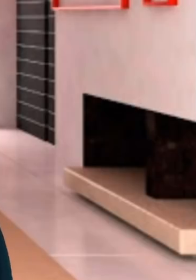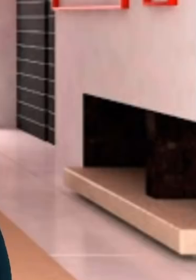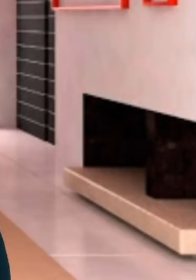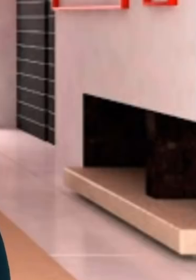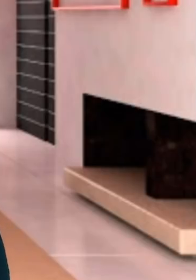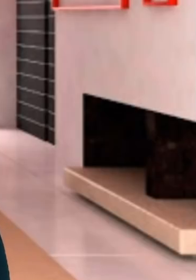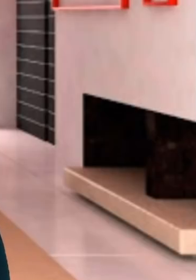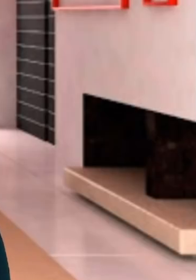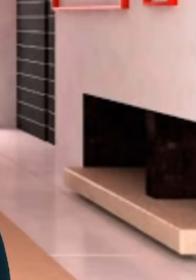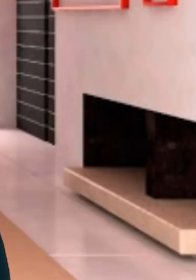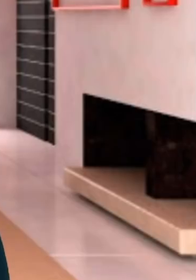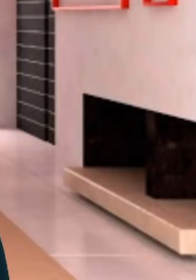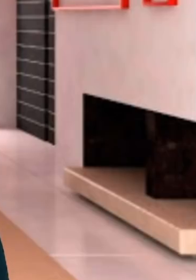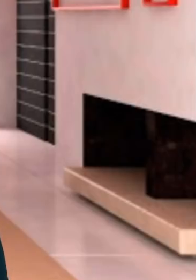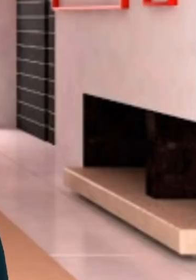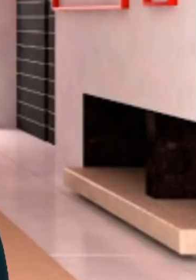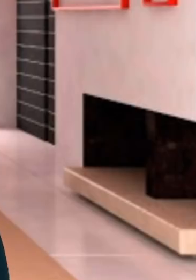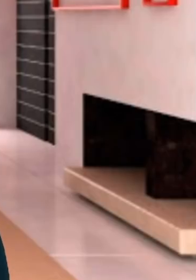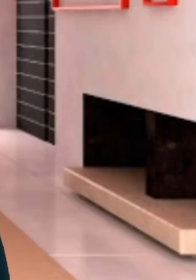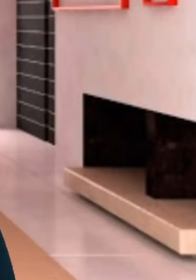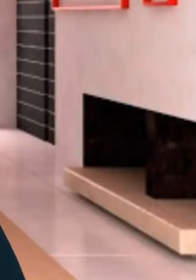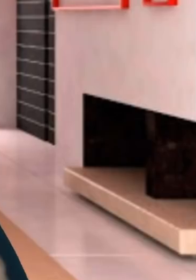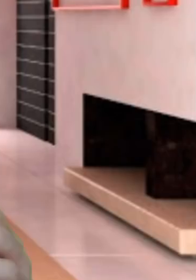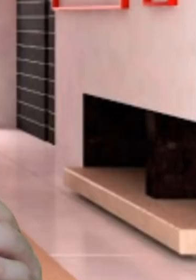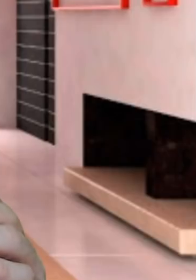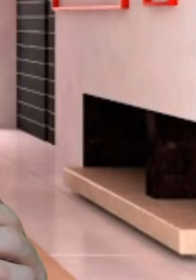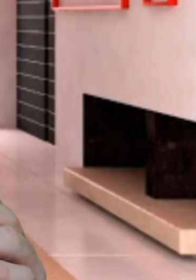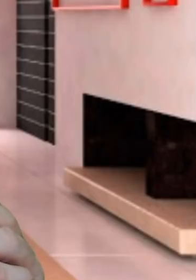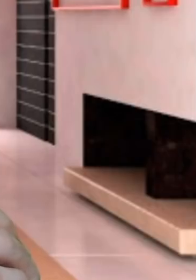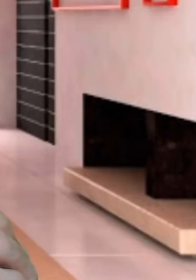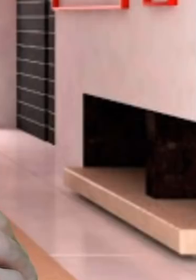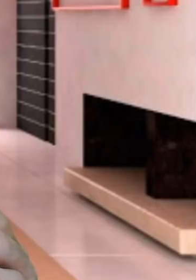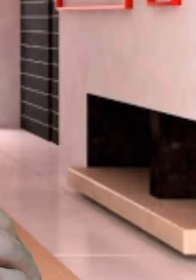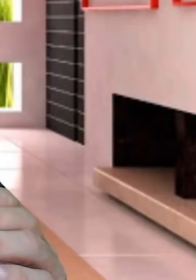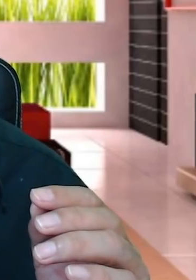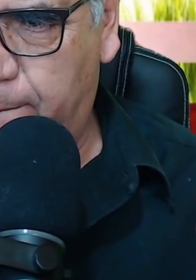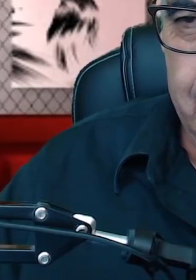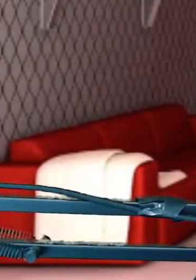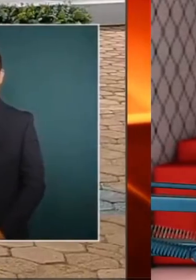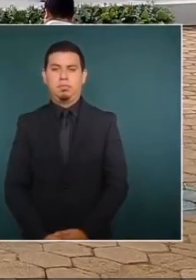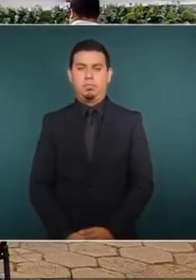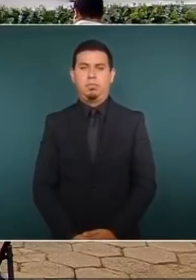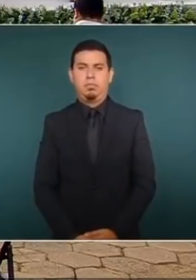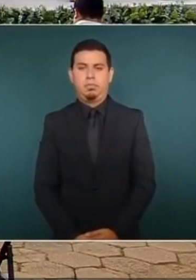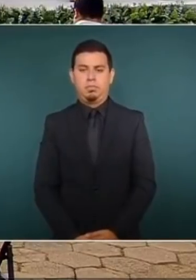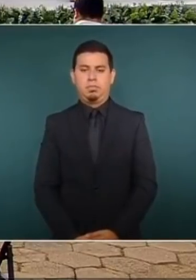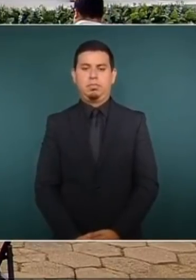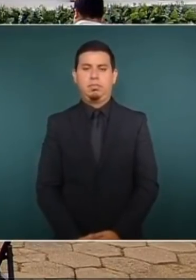López Obrador lo exhibe en la mañanera. Se pudo. A